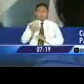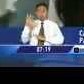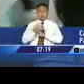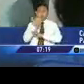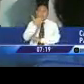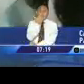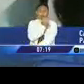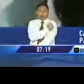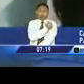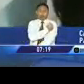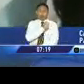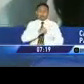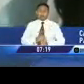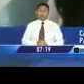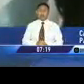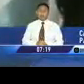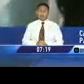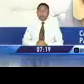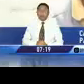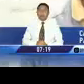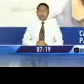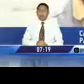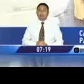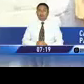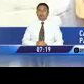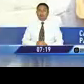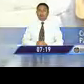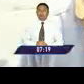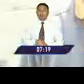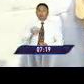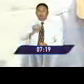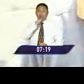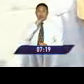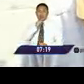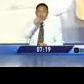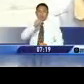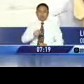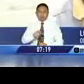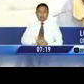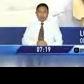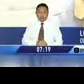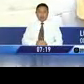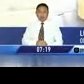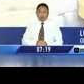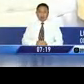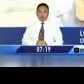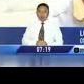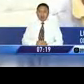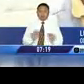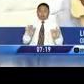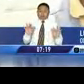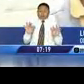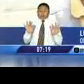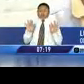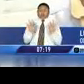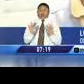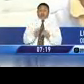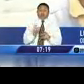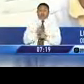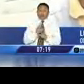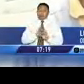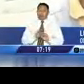de vacunación con las dosis de refuerzo. Porque todavía hay gente irresponsable que se amontona, no se